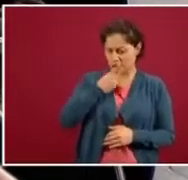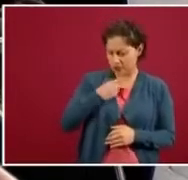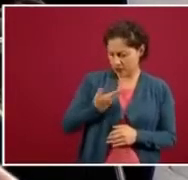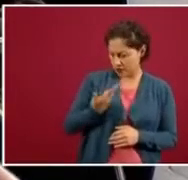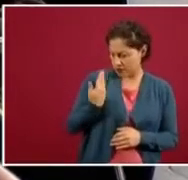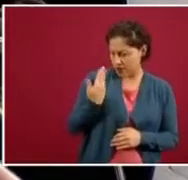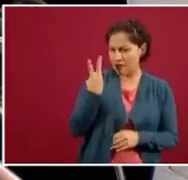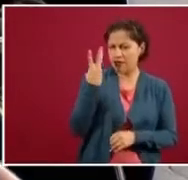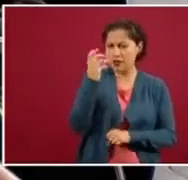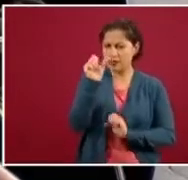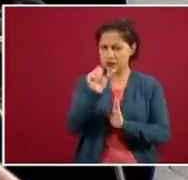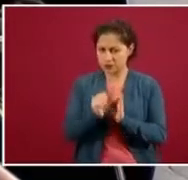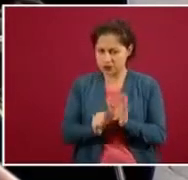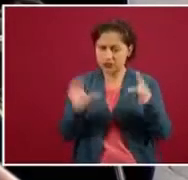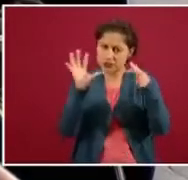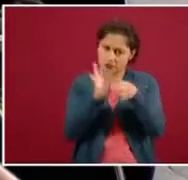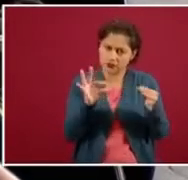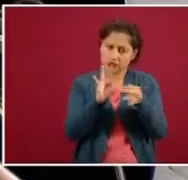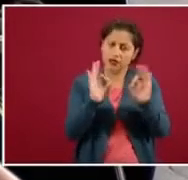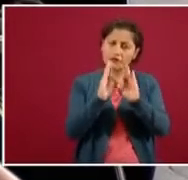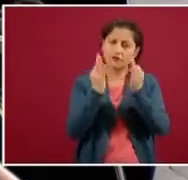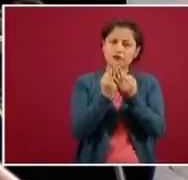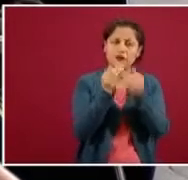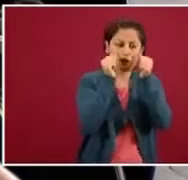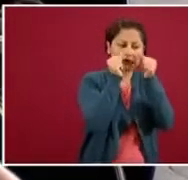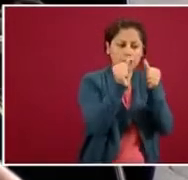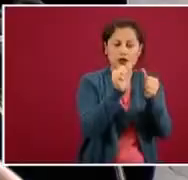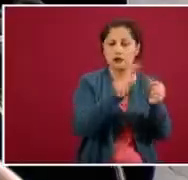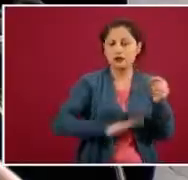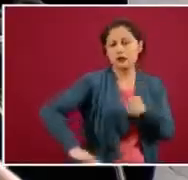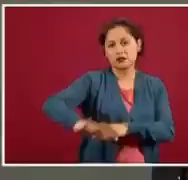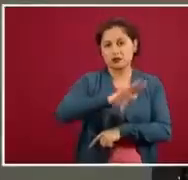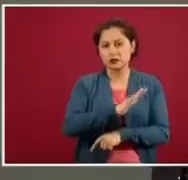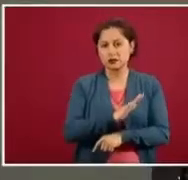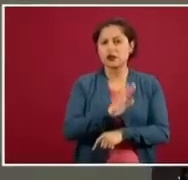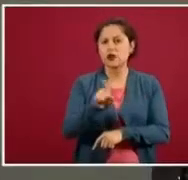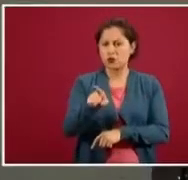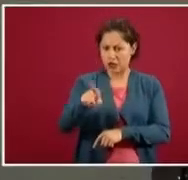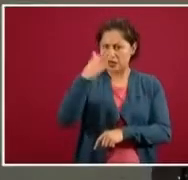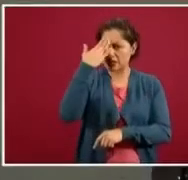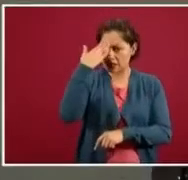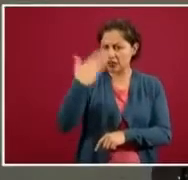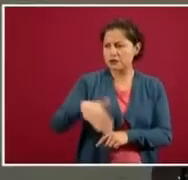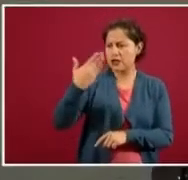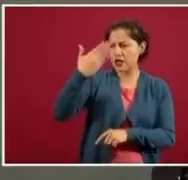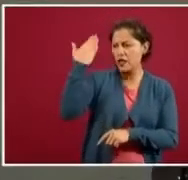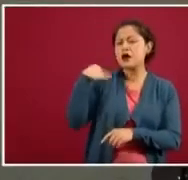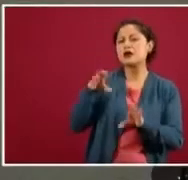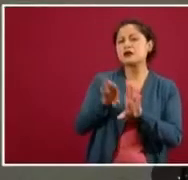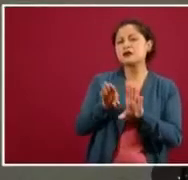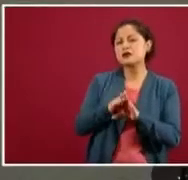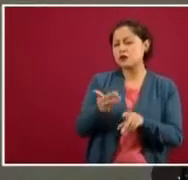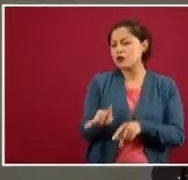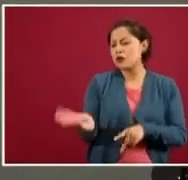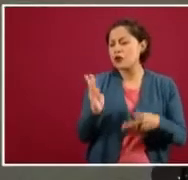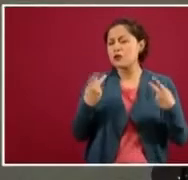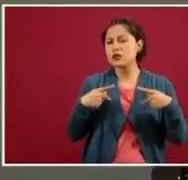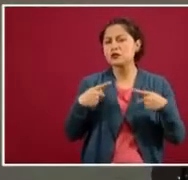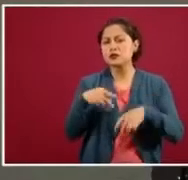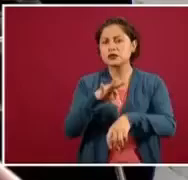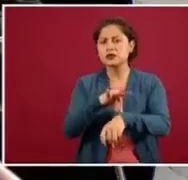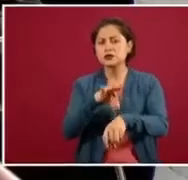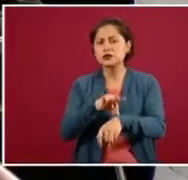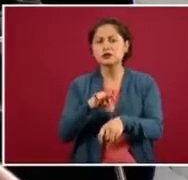3 meses, ¿ya se tenía el panorama de cómo se les va a informar sobre el estado de salud de los pacientes? ¿Habría que